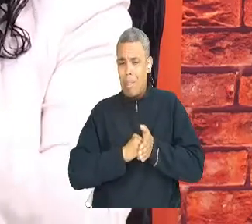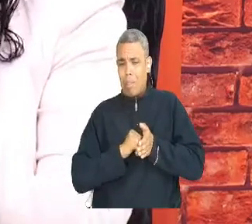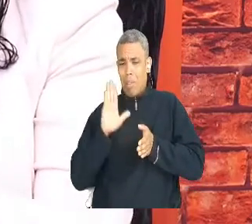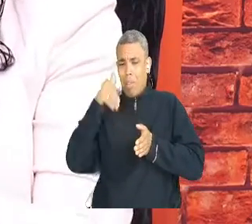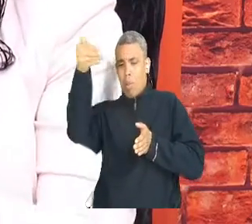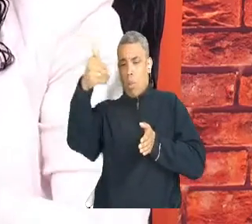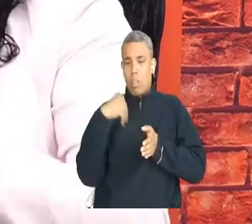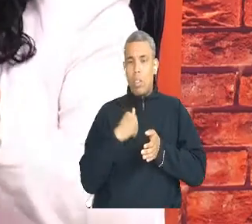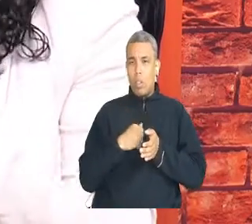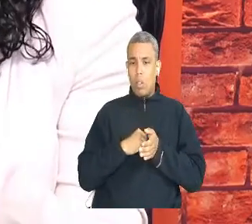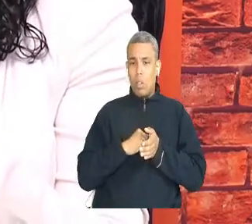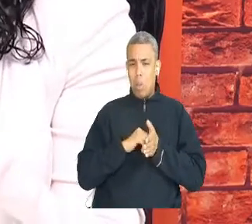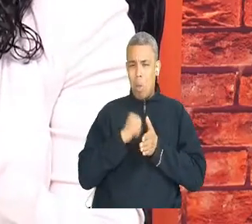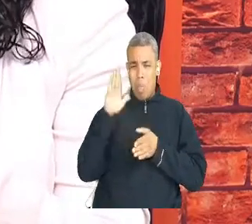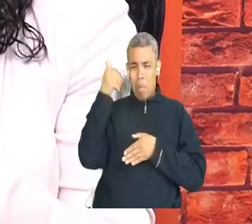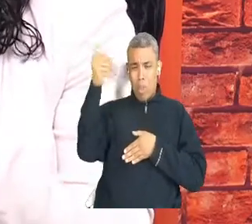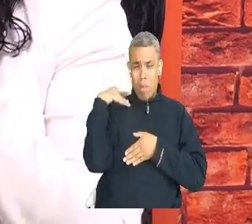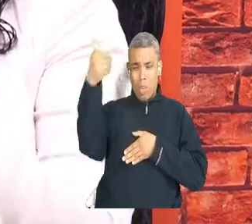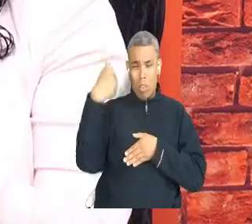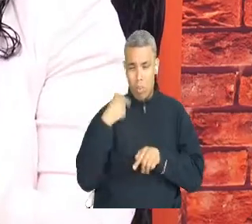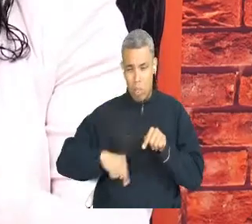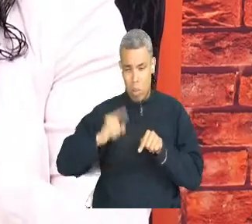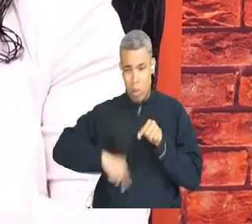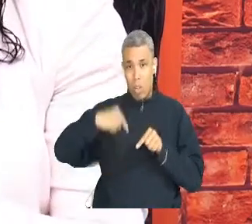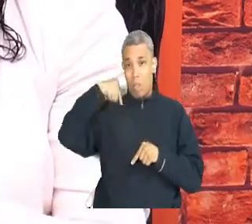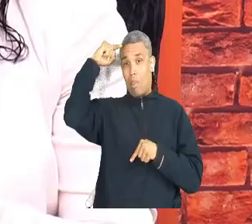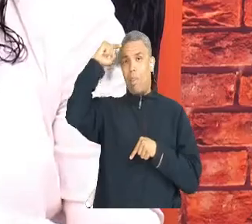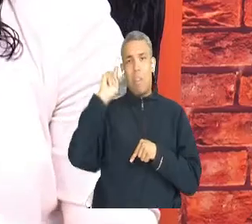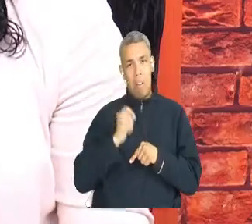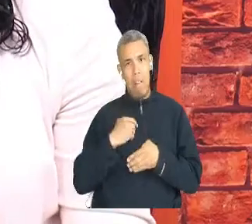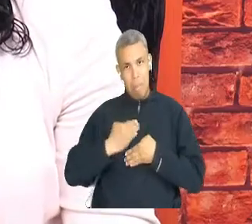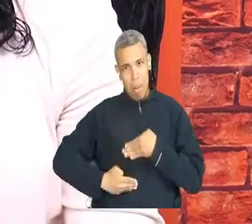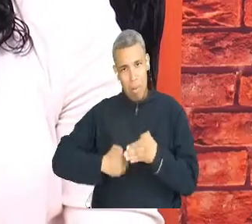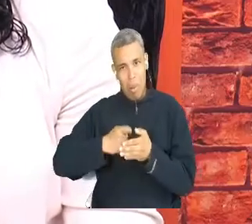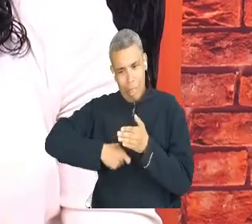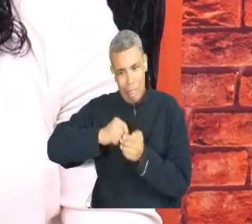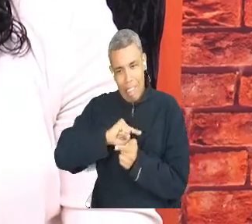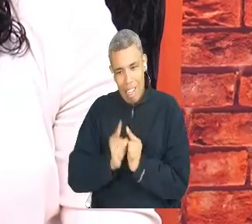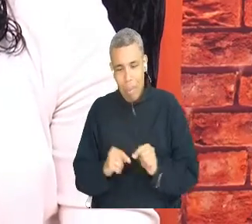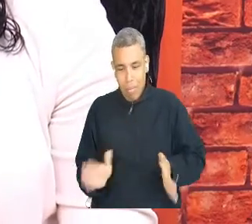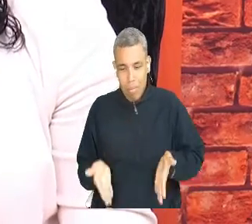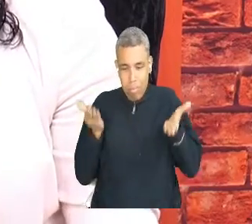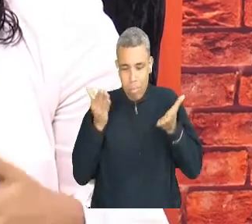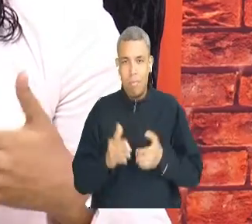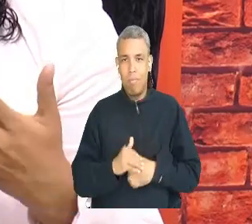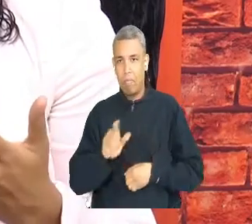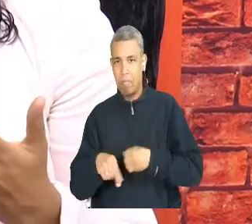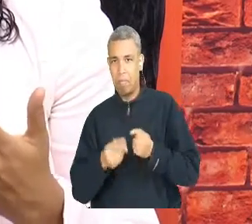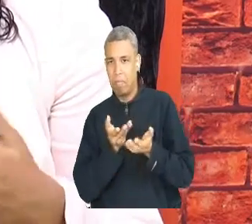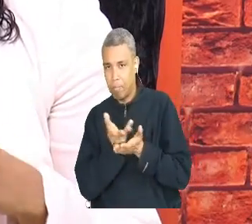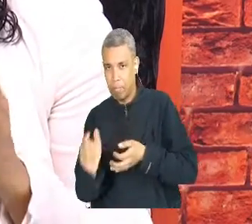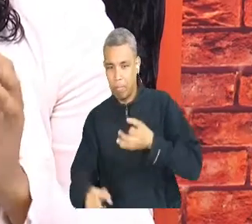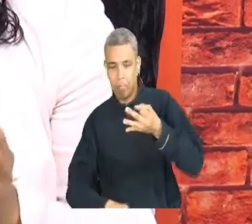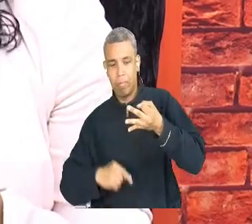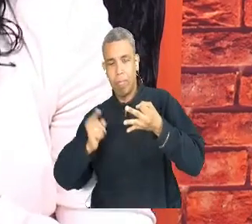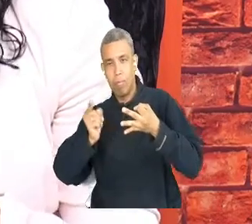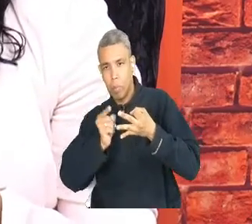a realizarlo y vemos que si somos capaces entonces nos ayuda a mejorar otra cosa que podemos recomendar es empezar a hacer planes